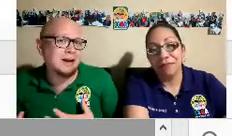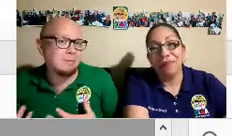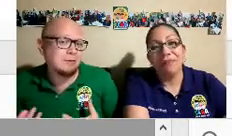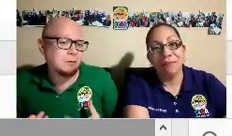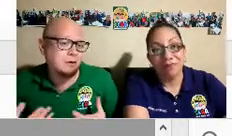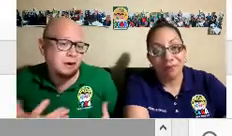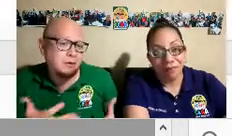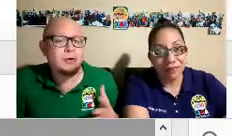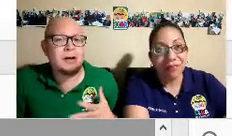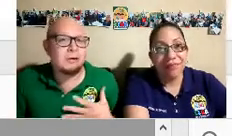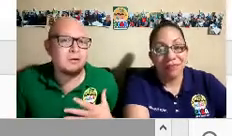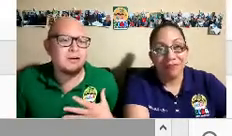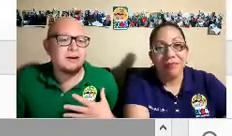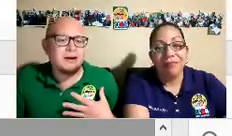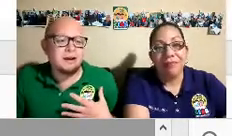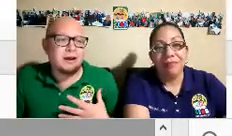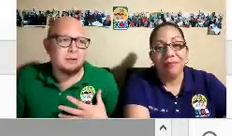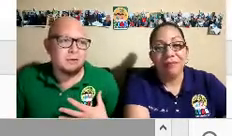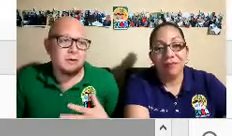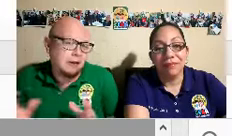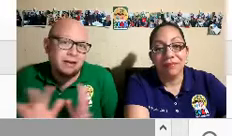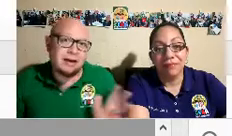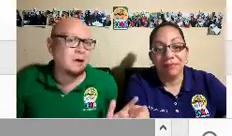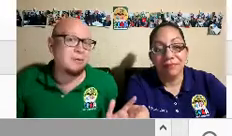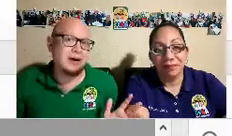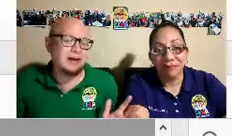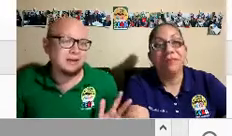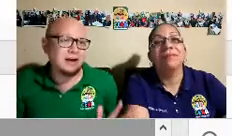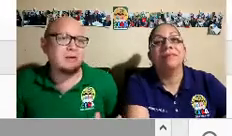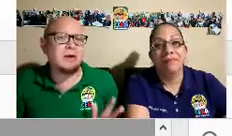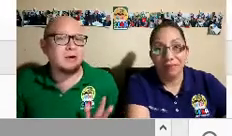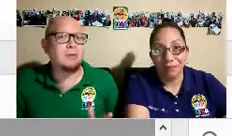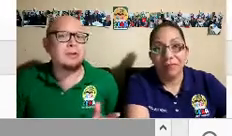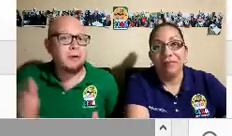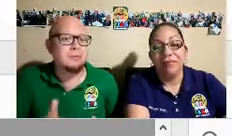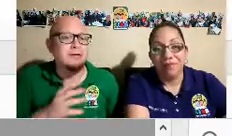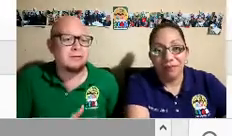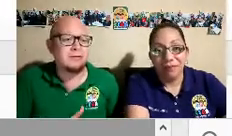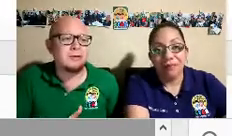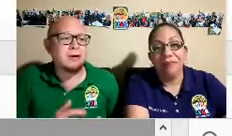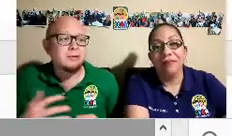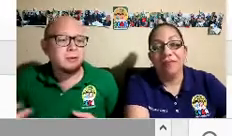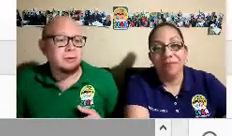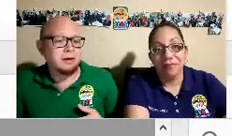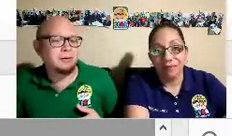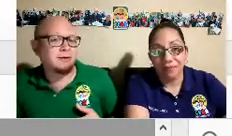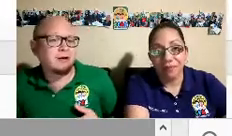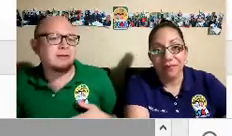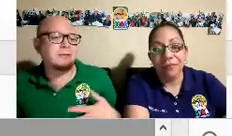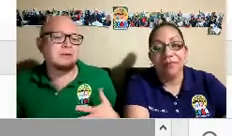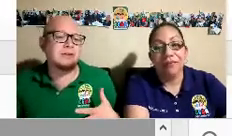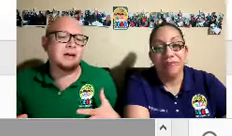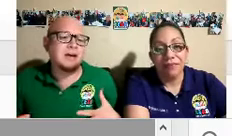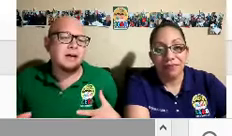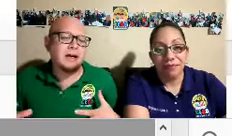qué lápiz o qué color eligió. A lo mejor hay que dejarlo y hay que continuar reflexionando sobre cuáles son las